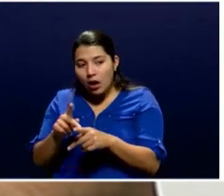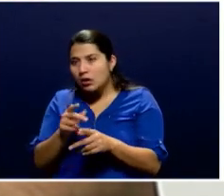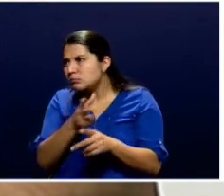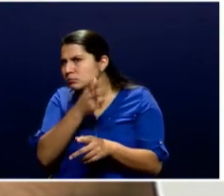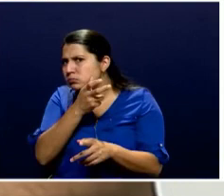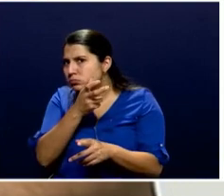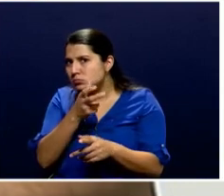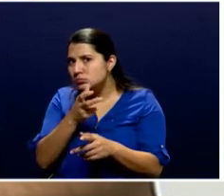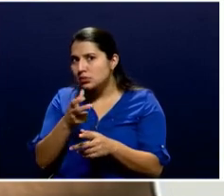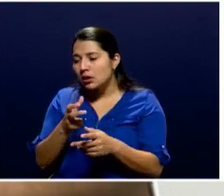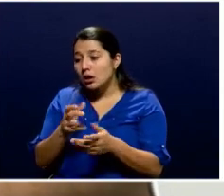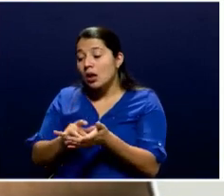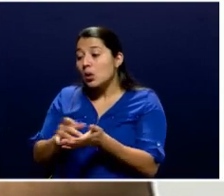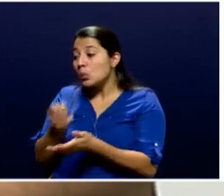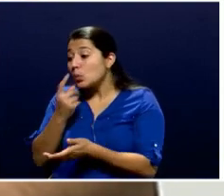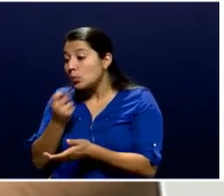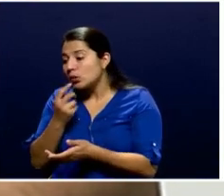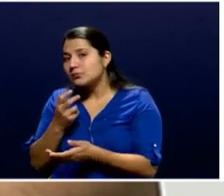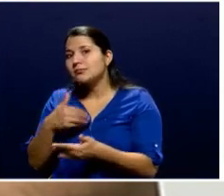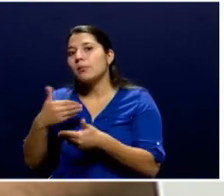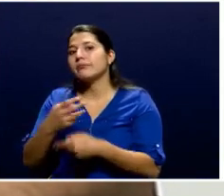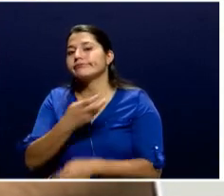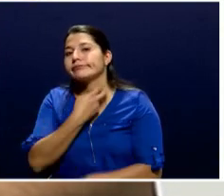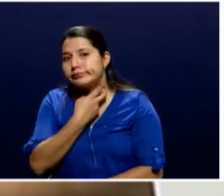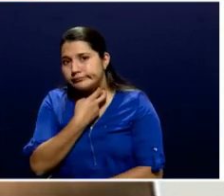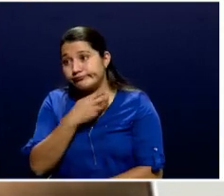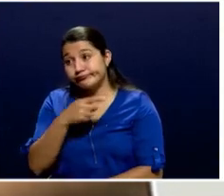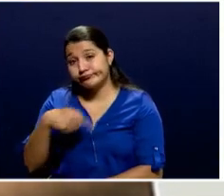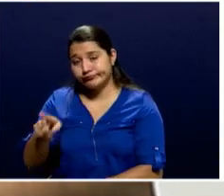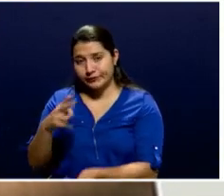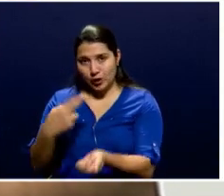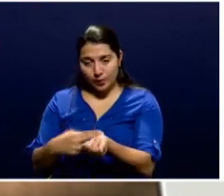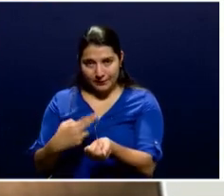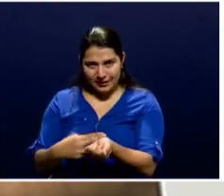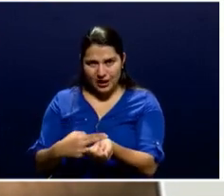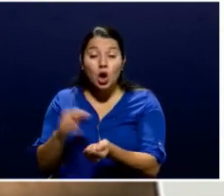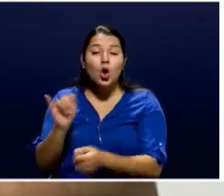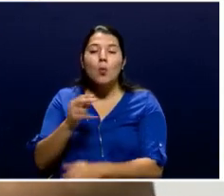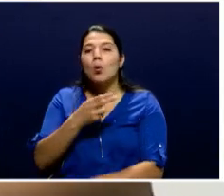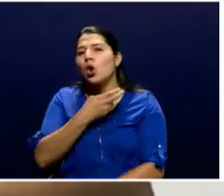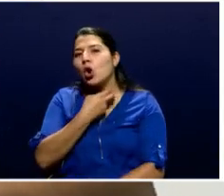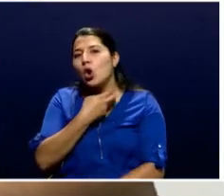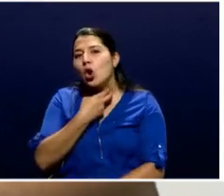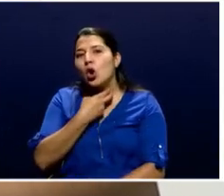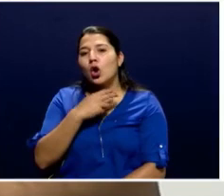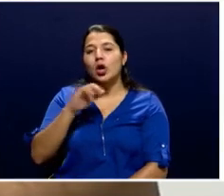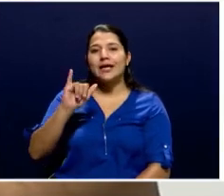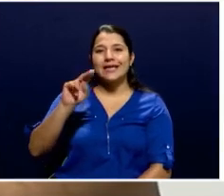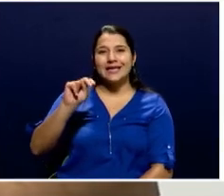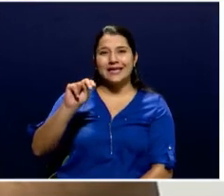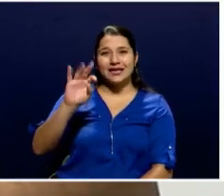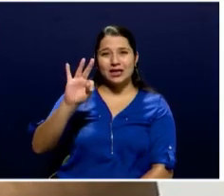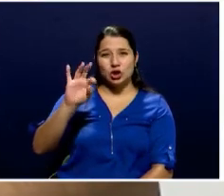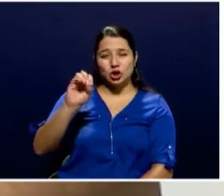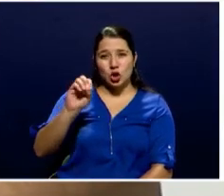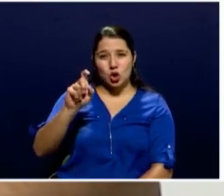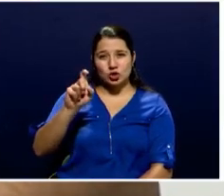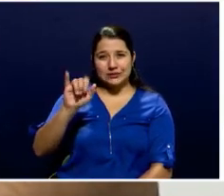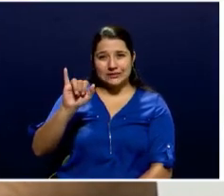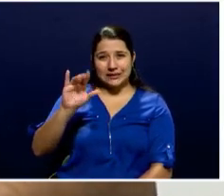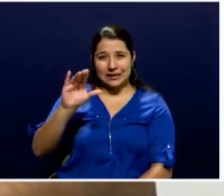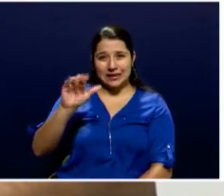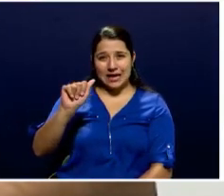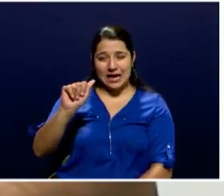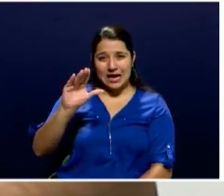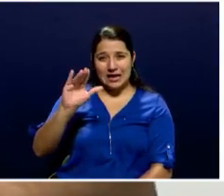una fórmula química que puede variar grandemente simplemente porque tiene un OH al final